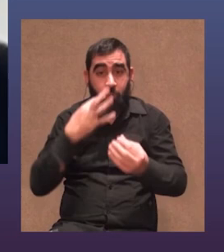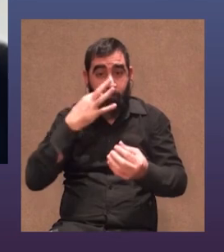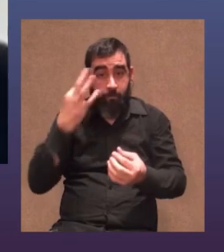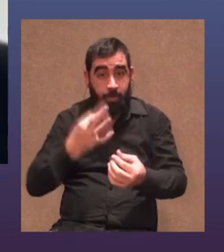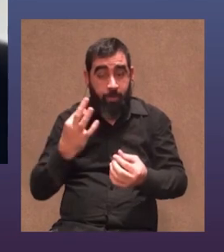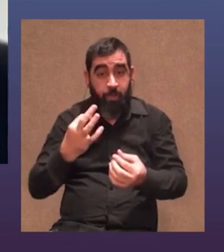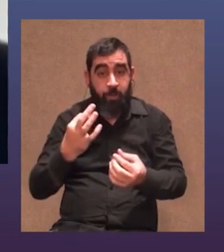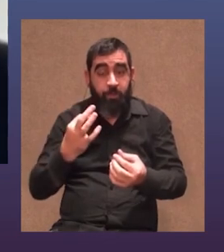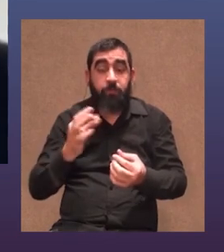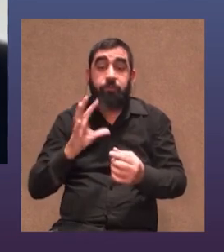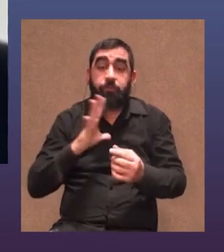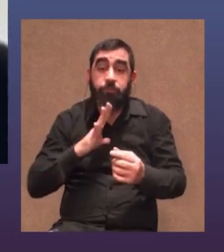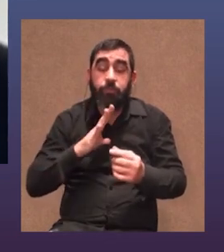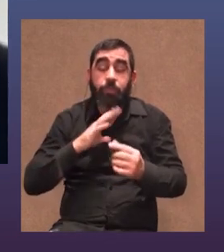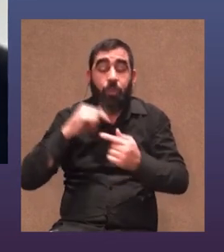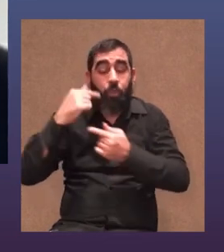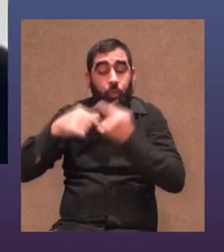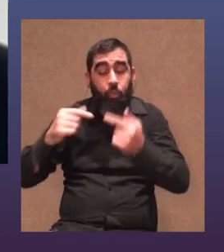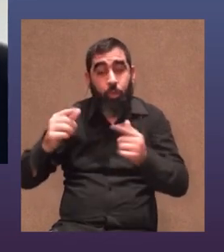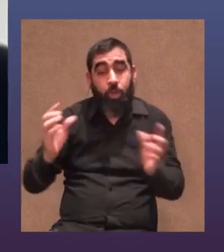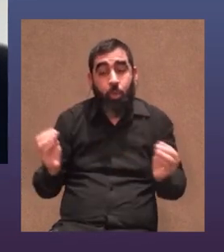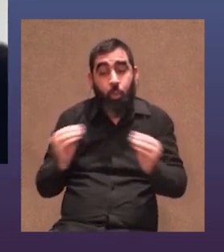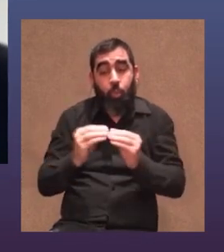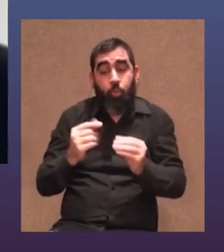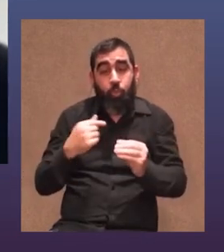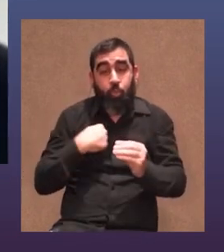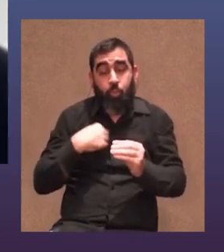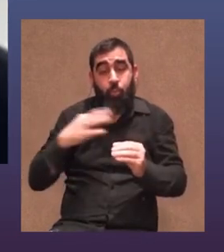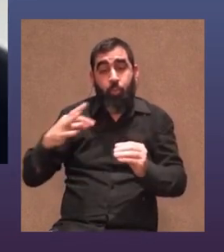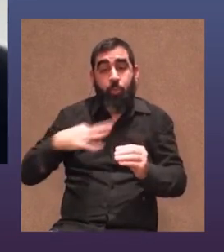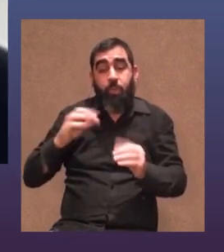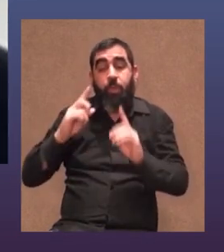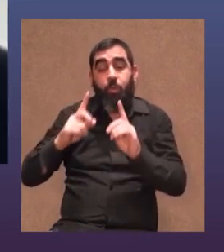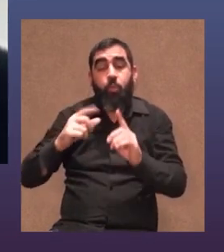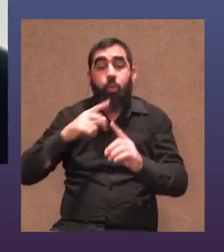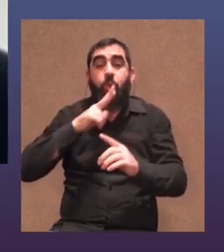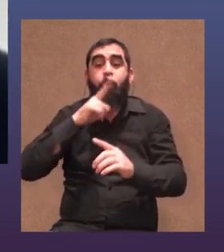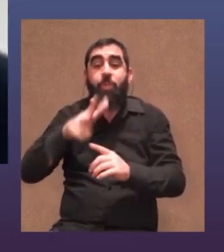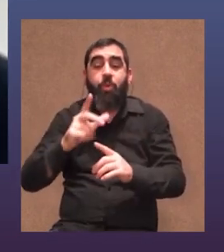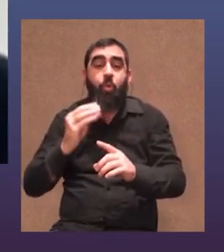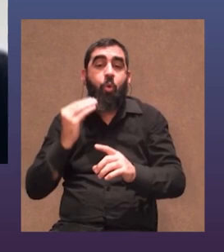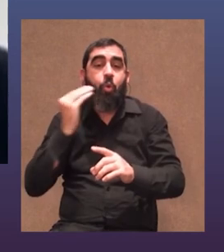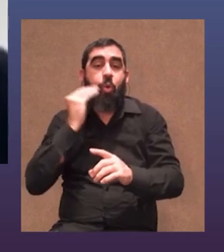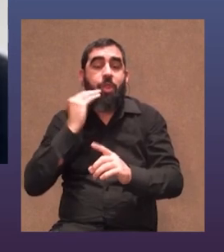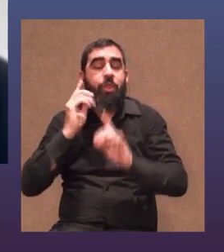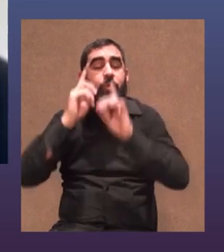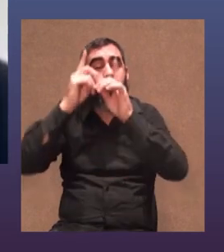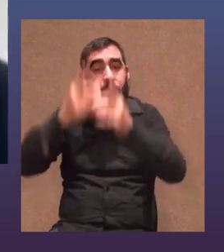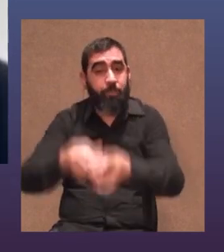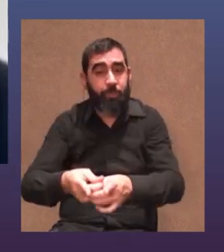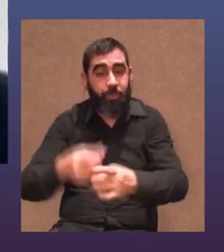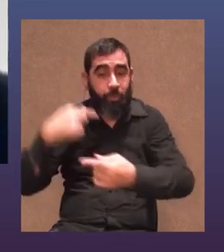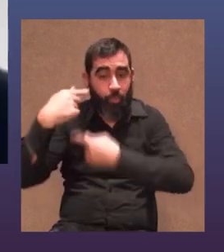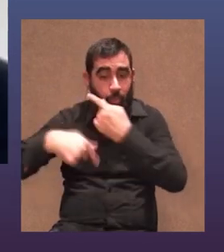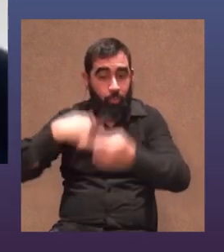que bueno, que va a seguir conmigo y que sigue con mis hijos y con mis nietos, ¿no? También.